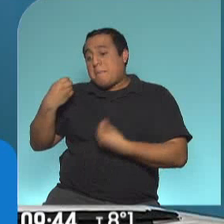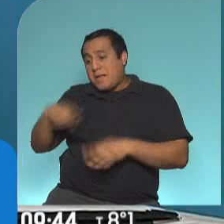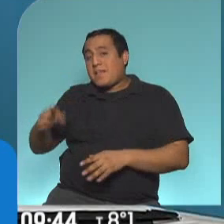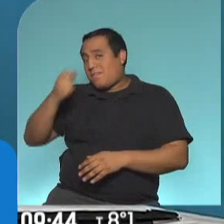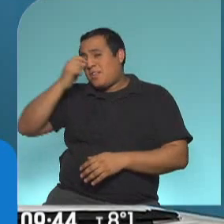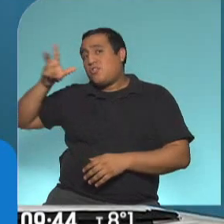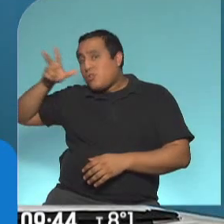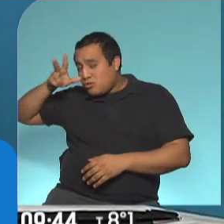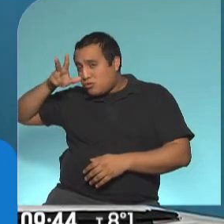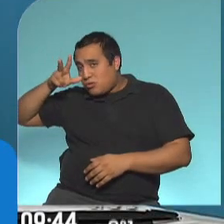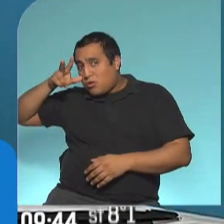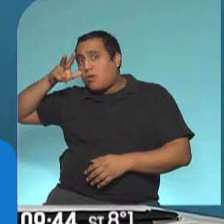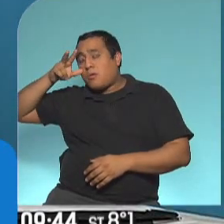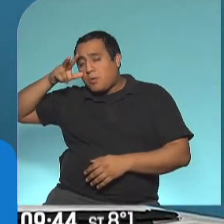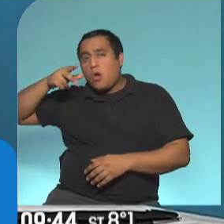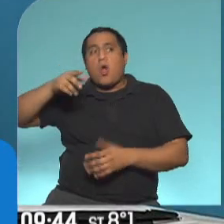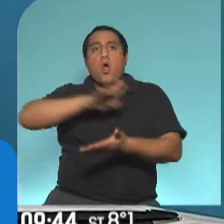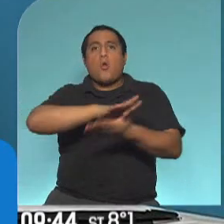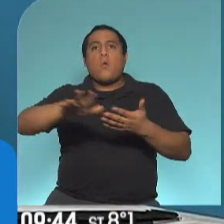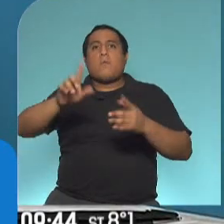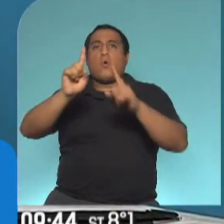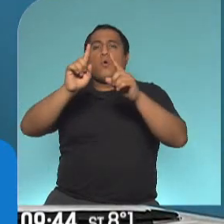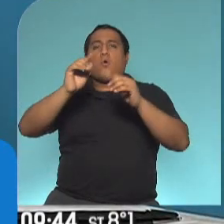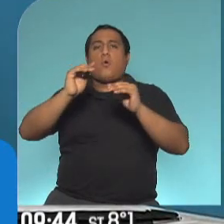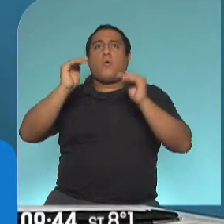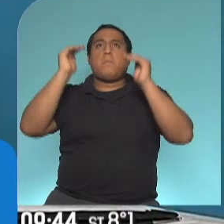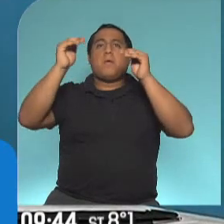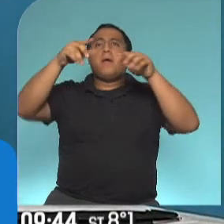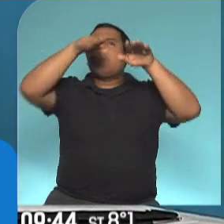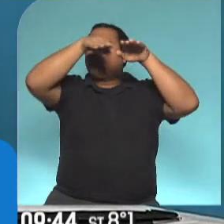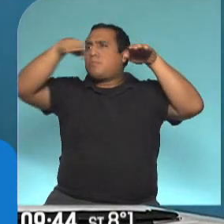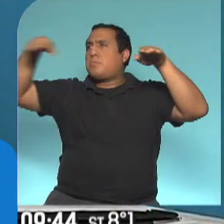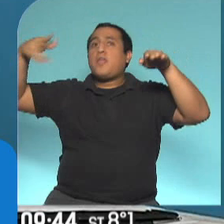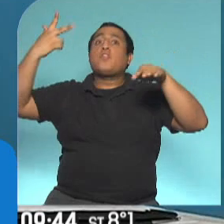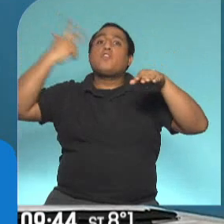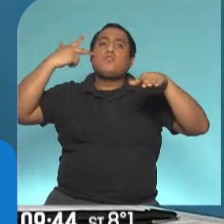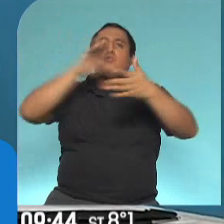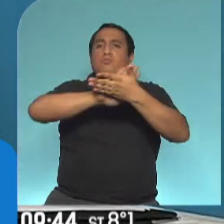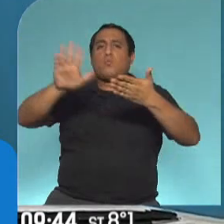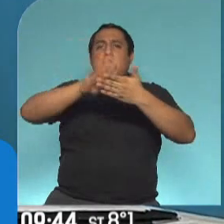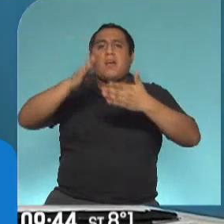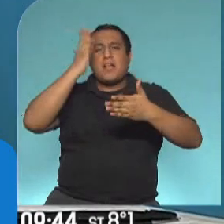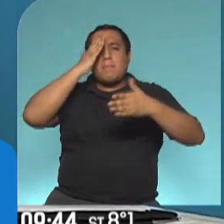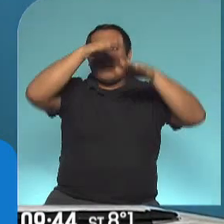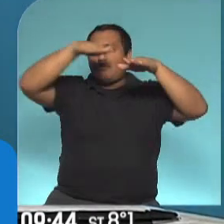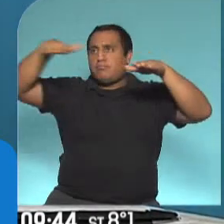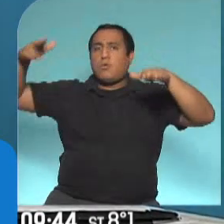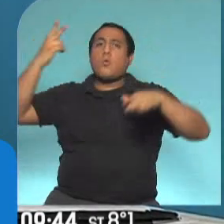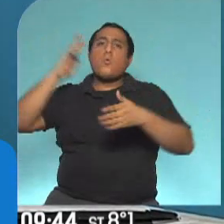se inauguró un sector un piso completo de 18 camas nuevas se realizaron